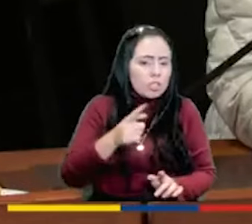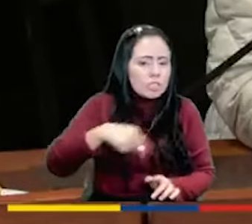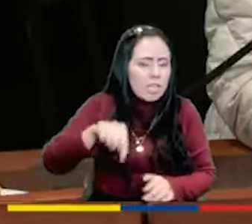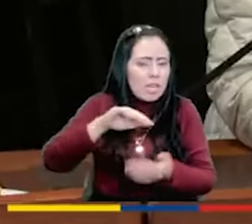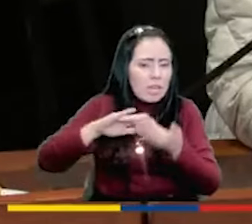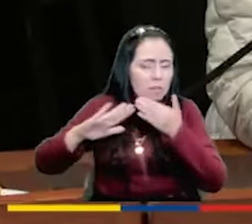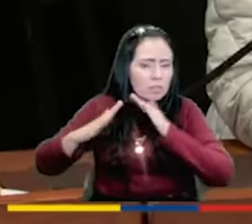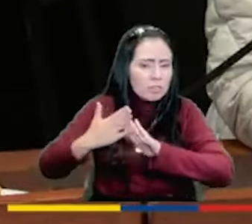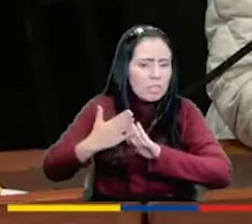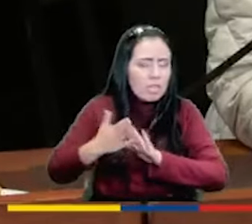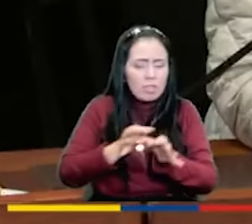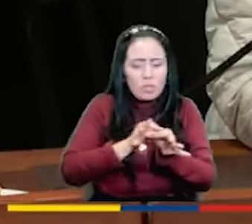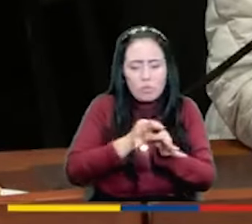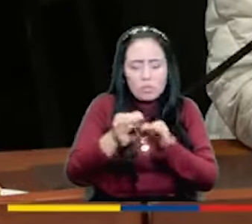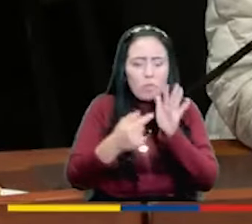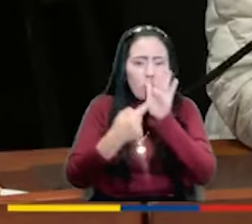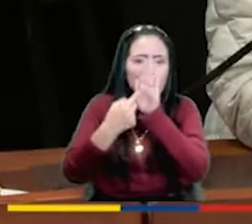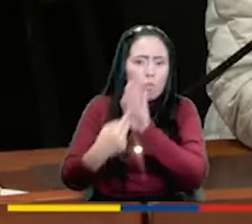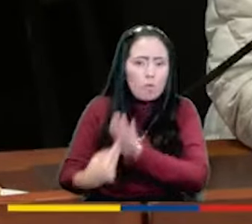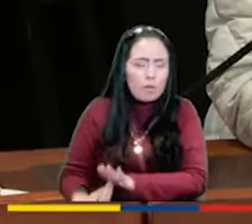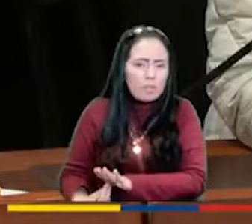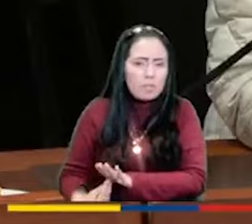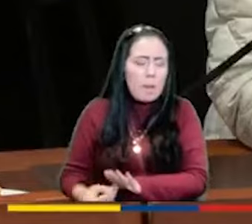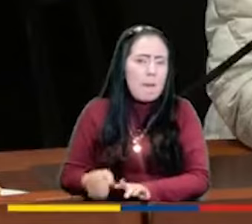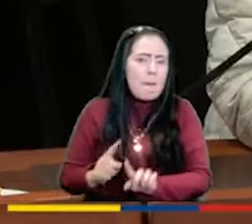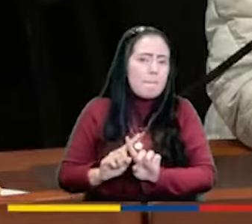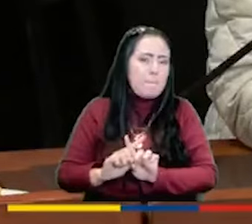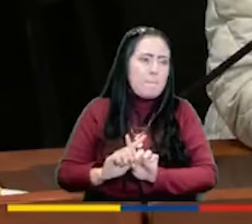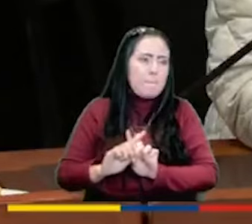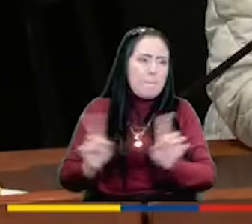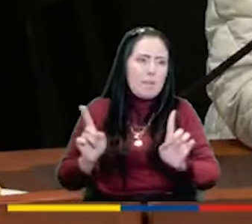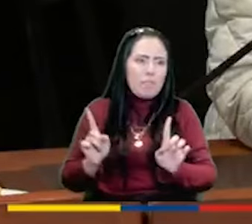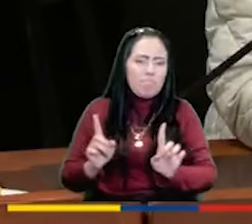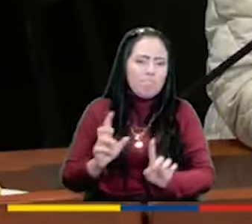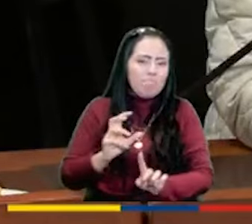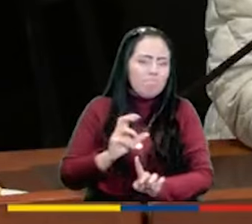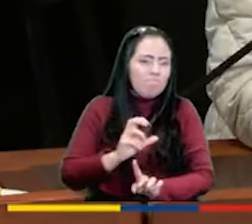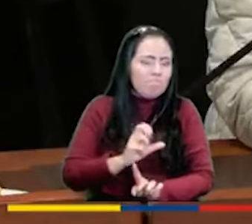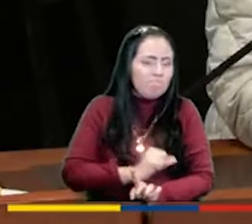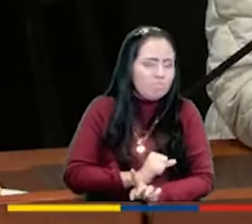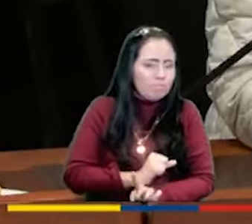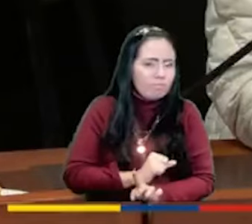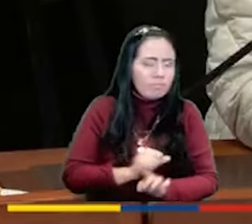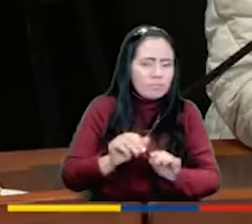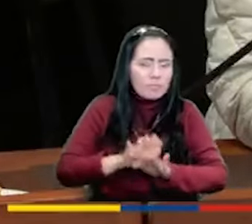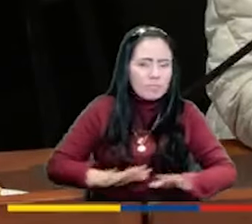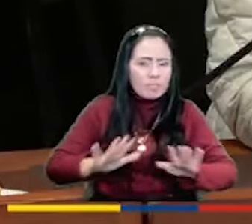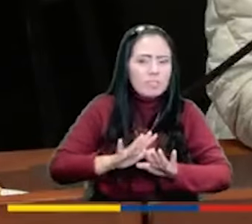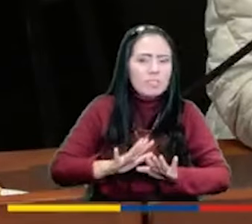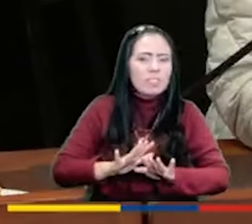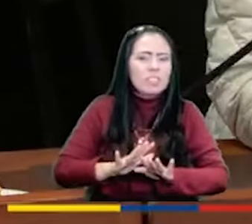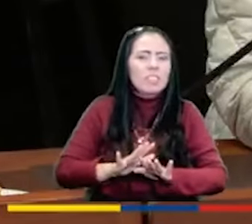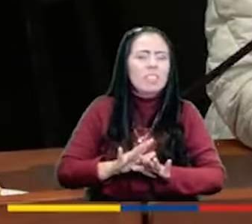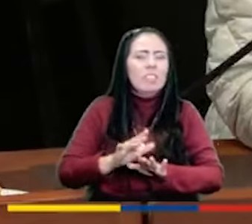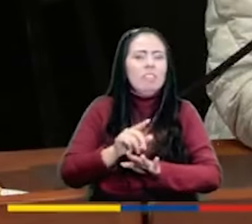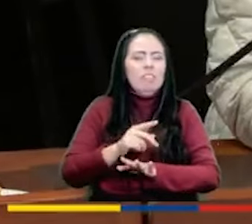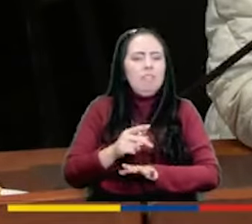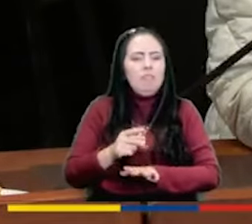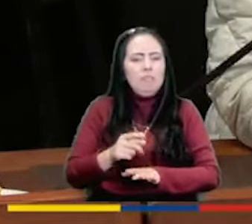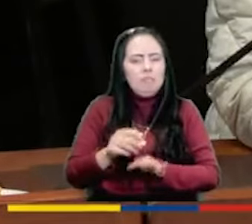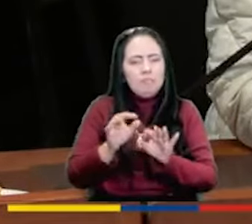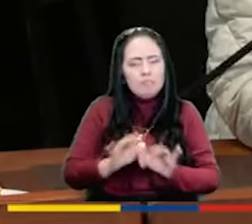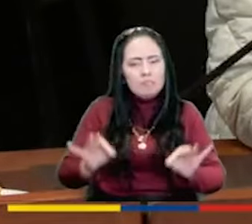está en municipios vulnerables, pero no, a pesar de ello, no se hace una priorización de la inversión sobre